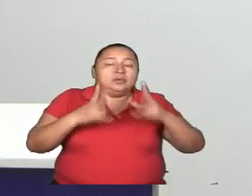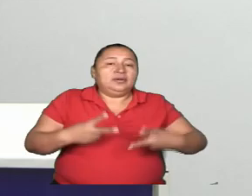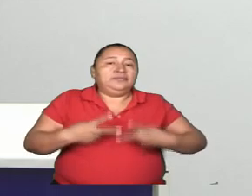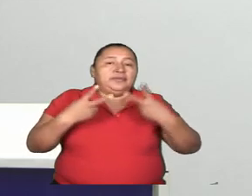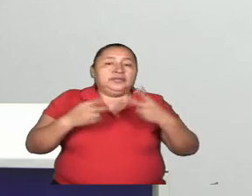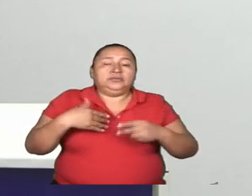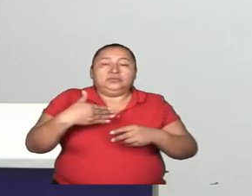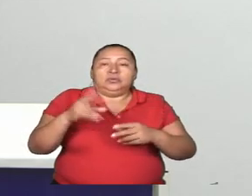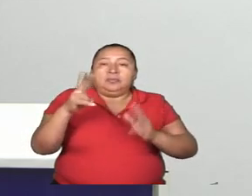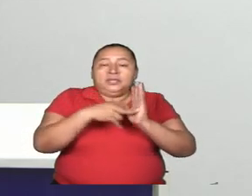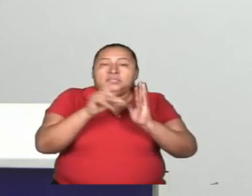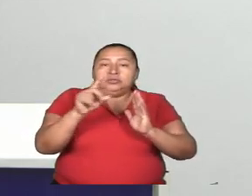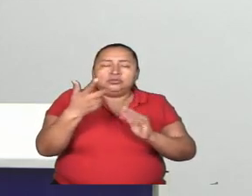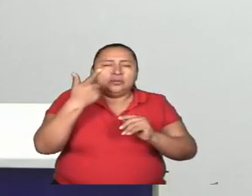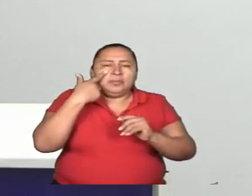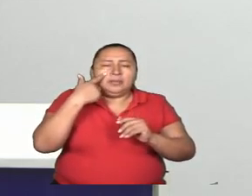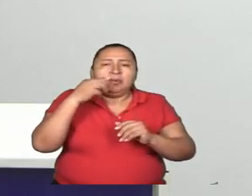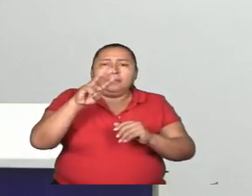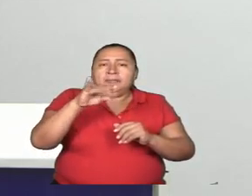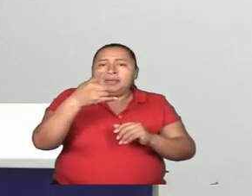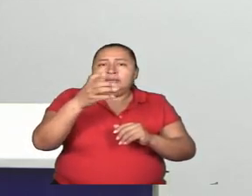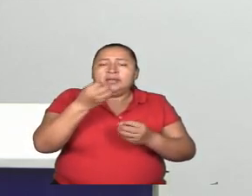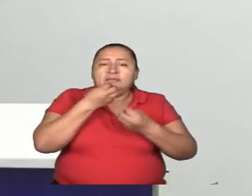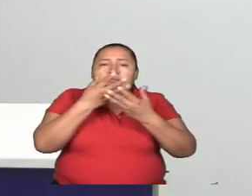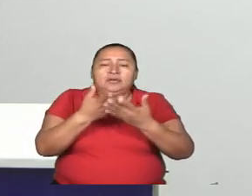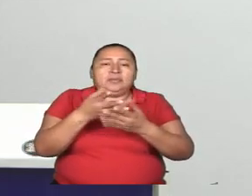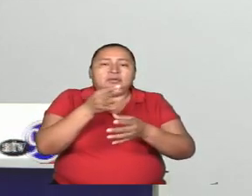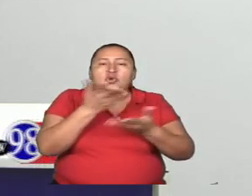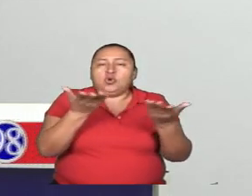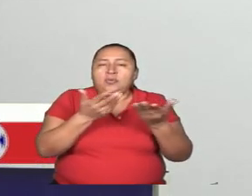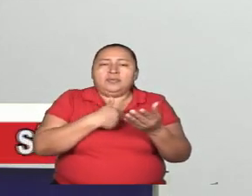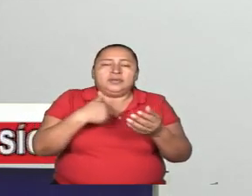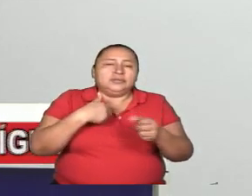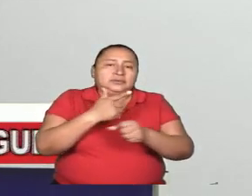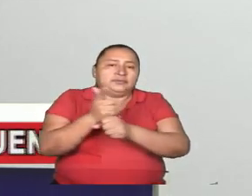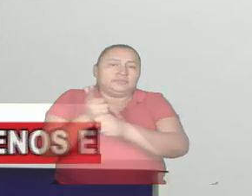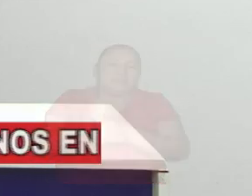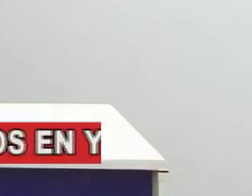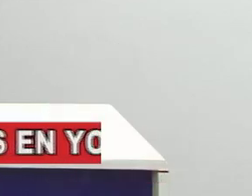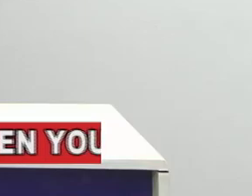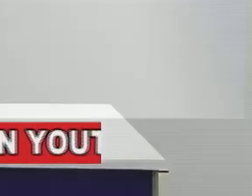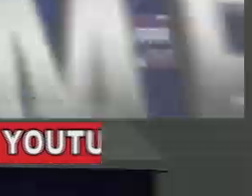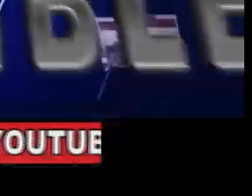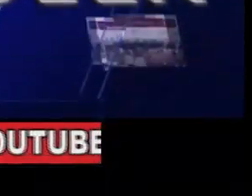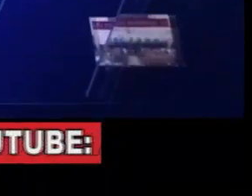este 2018? Miguel Carranza nos tiene la respuesta a través del siguiente informe.